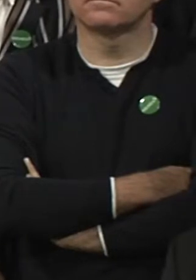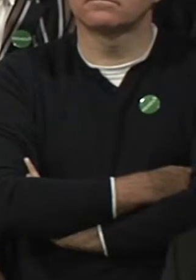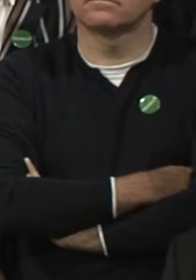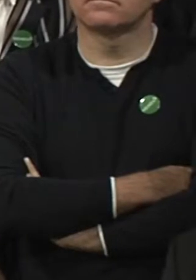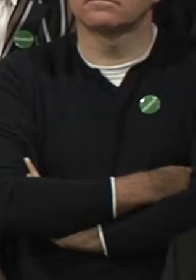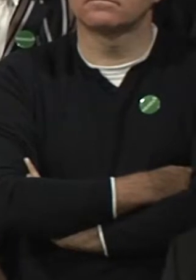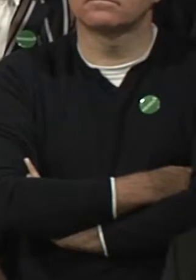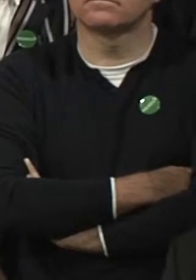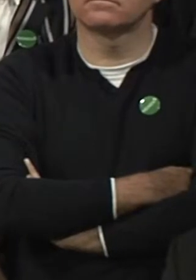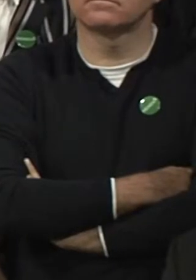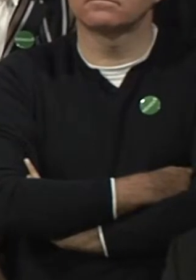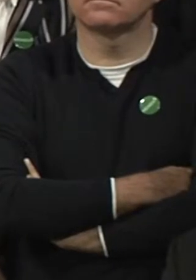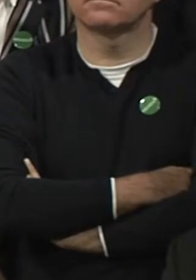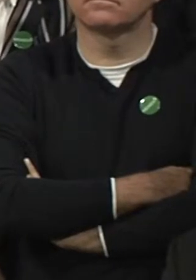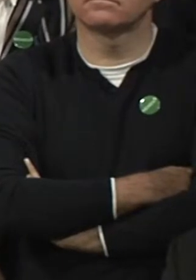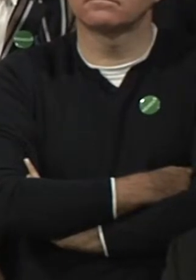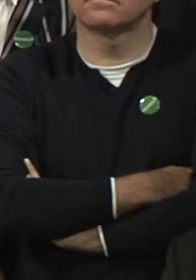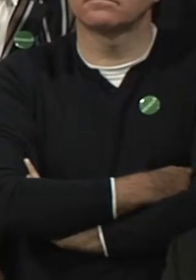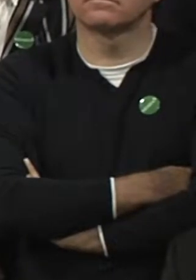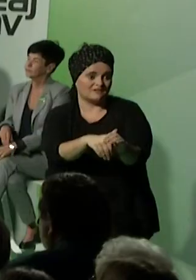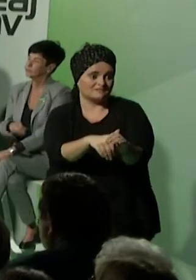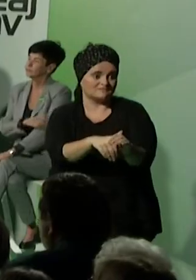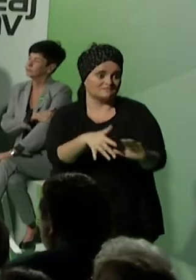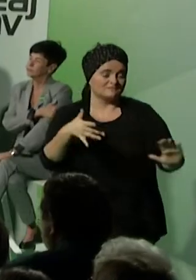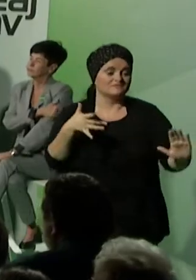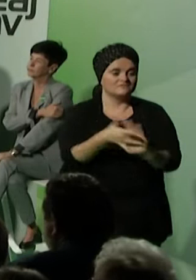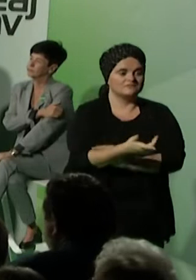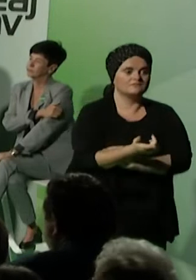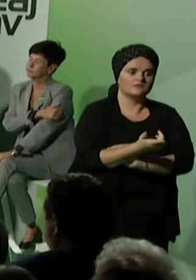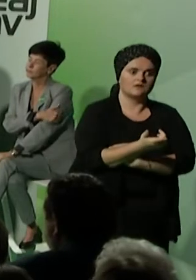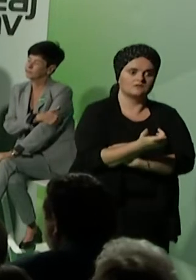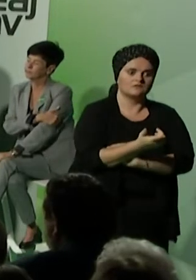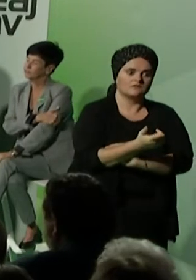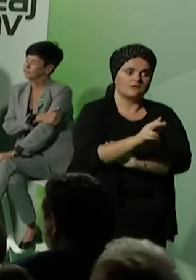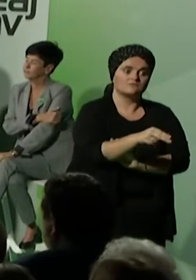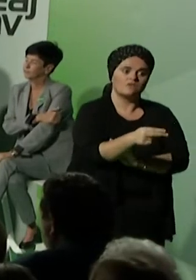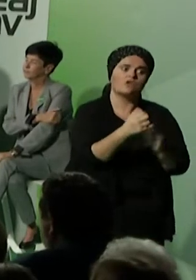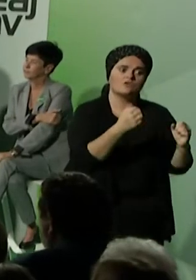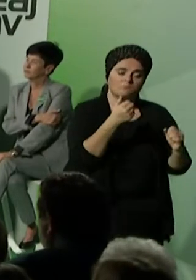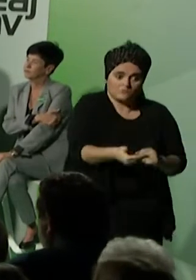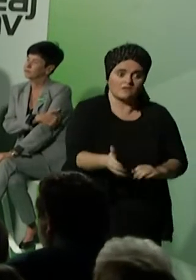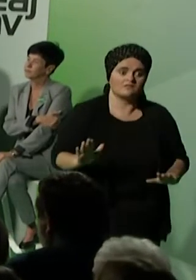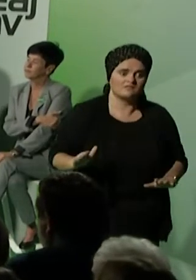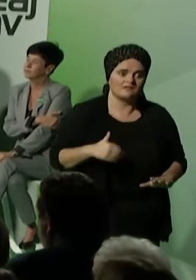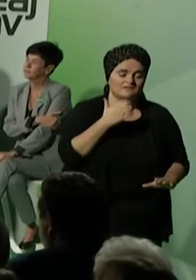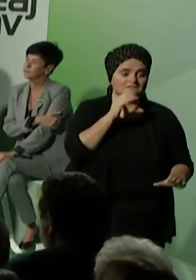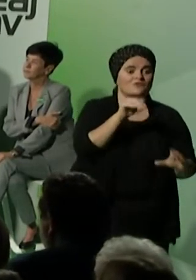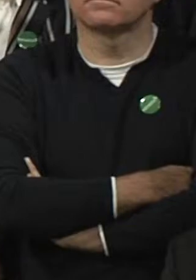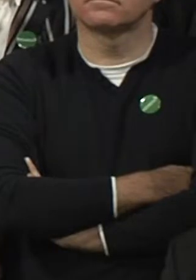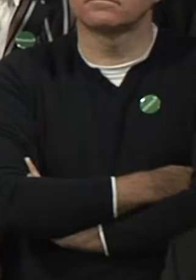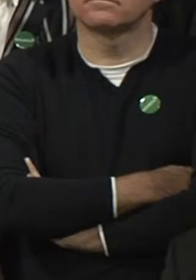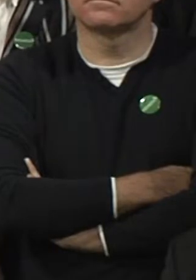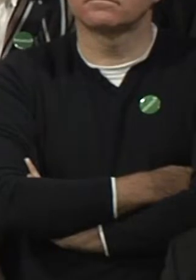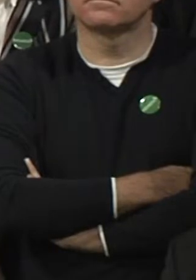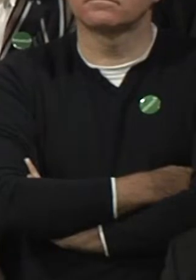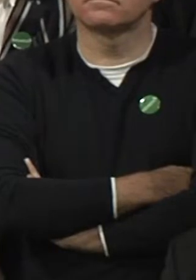votar, lo harán otros. Y lo que está en juego es demasiado importante como para que no acudas a las urnas. Porque lo